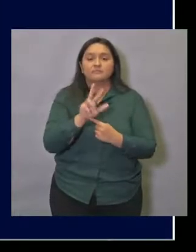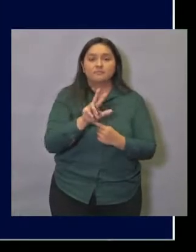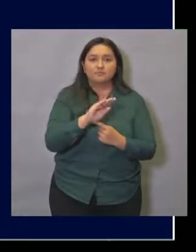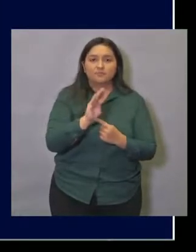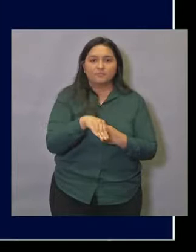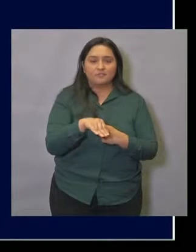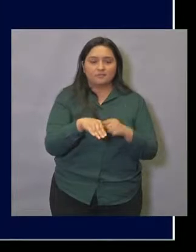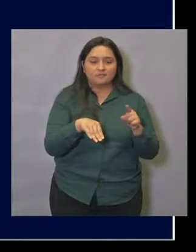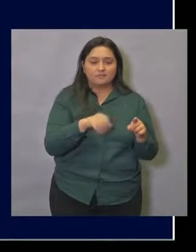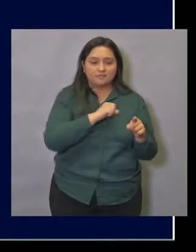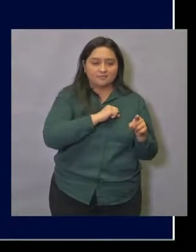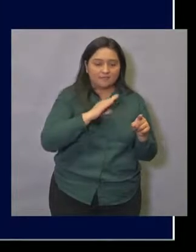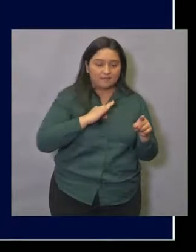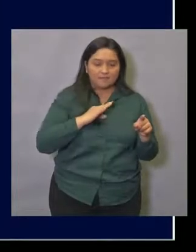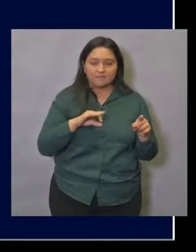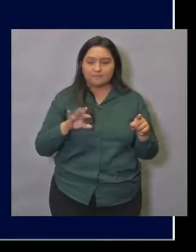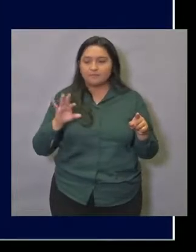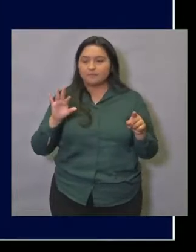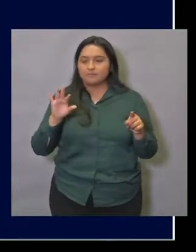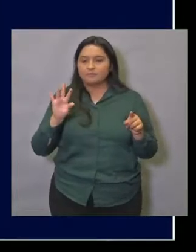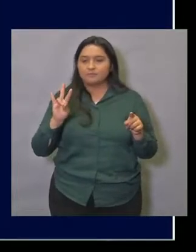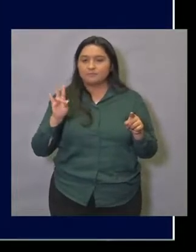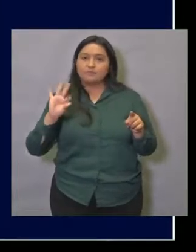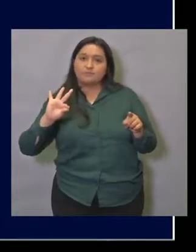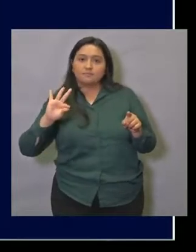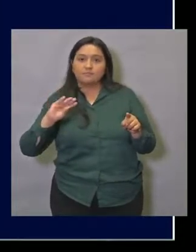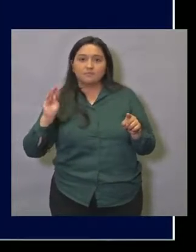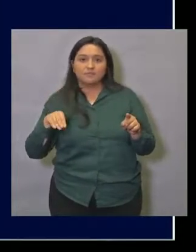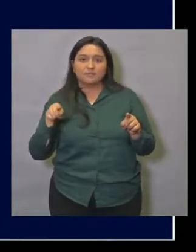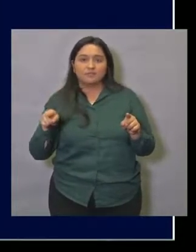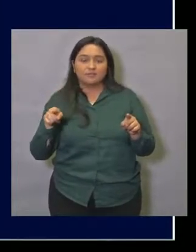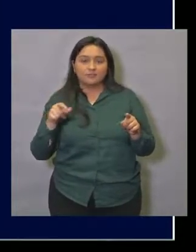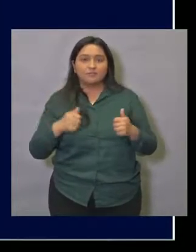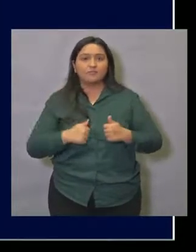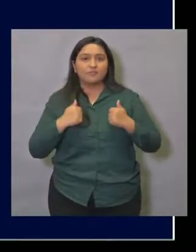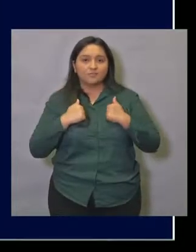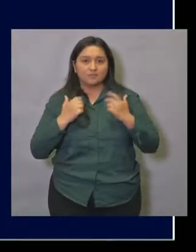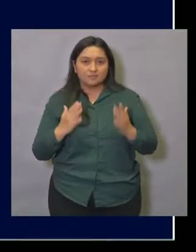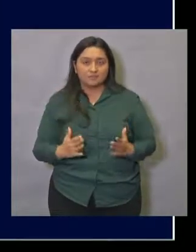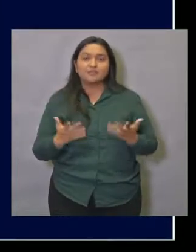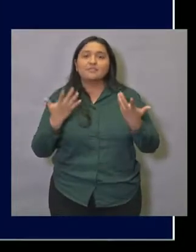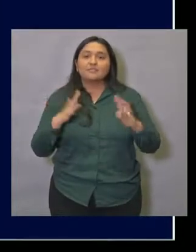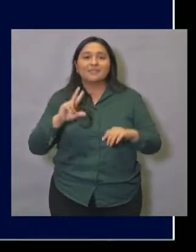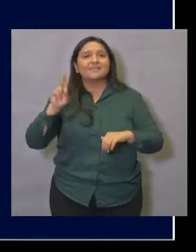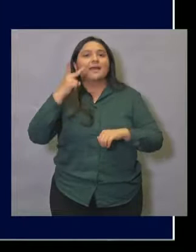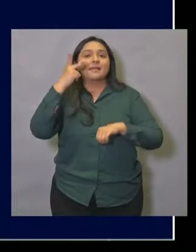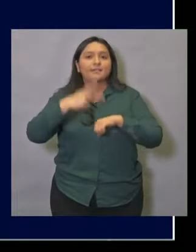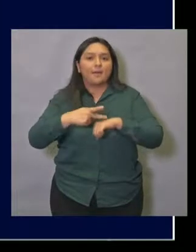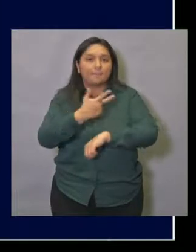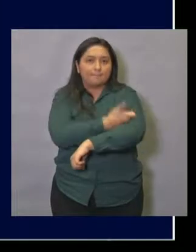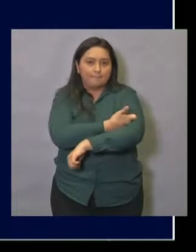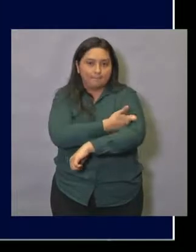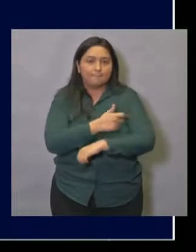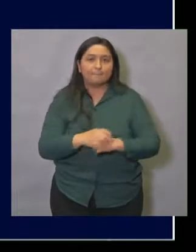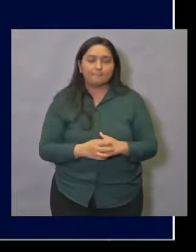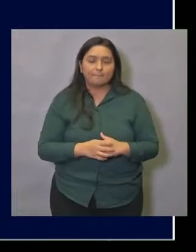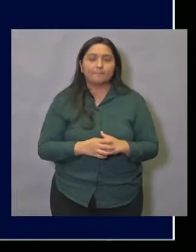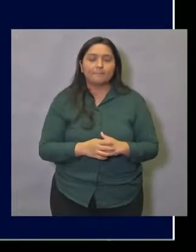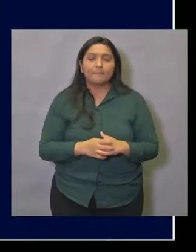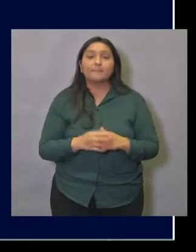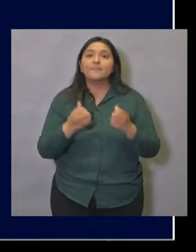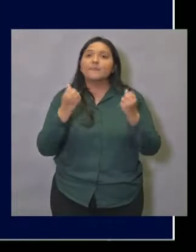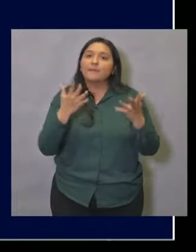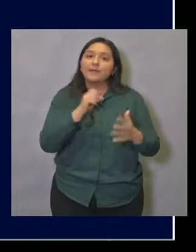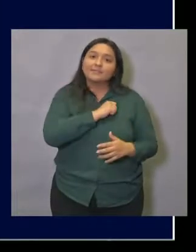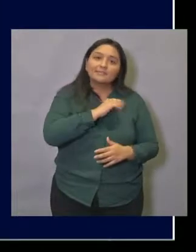el 79% de los residentes han recibido su segunda dosis. Con mucho más personal y residentes